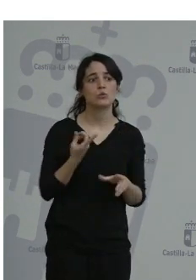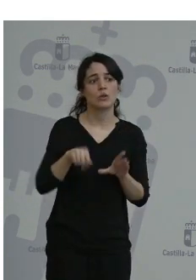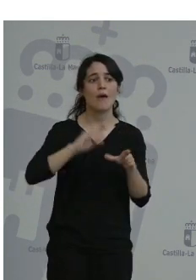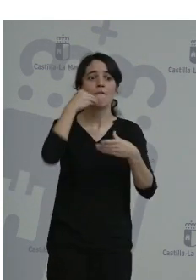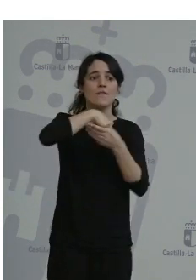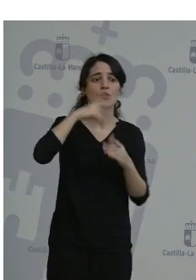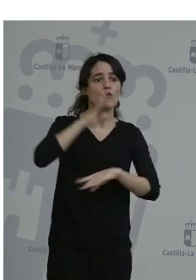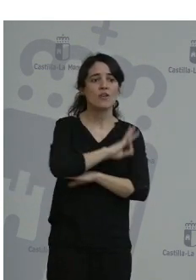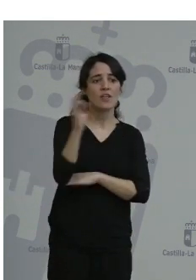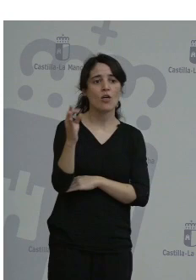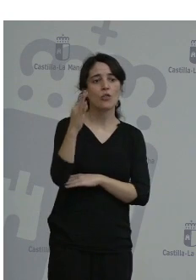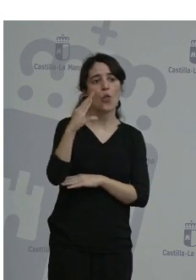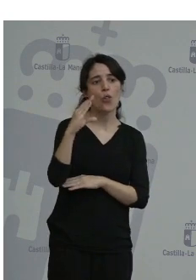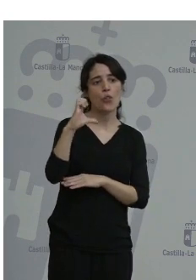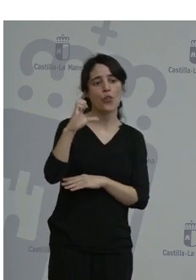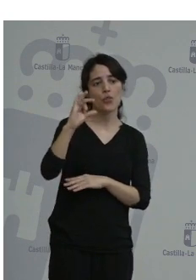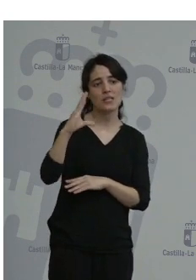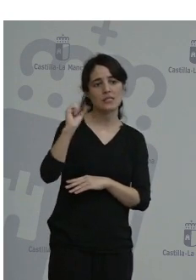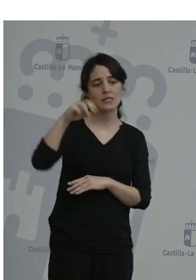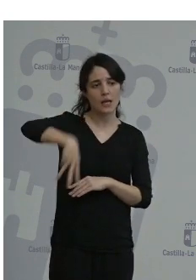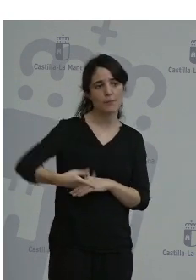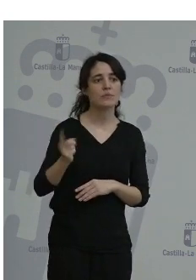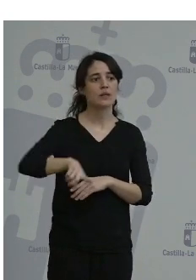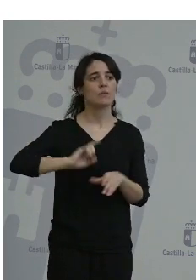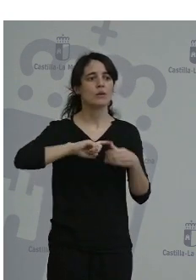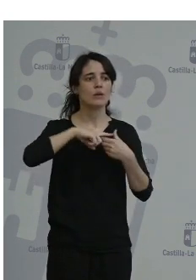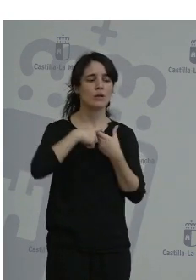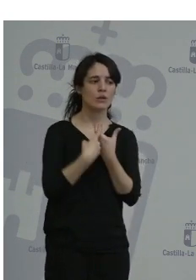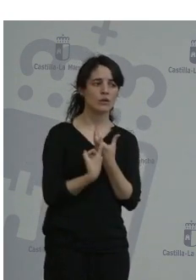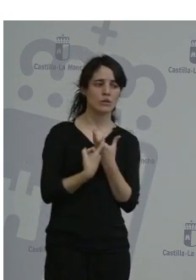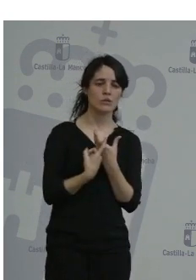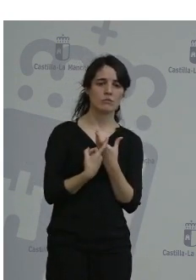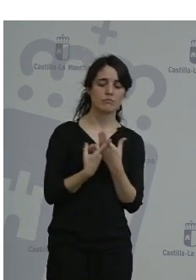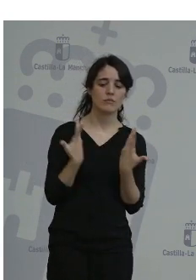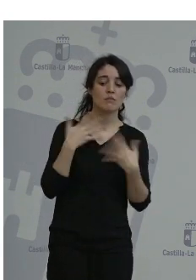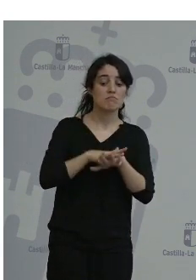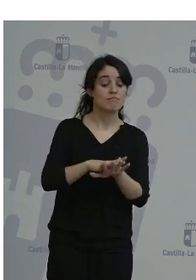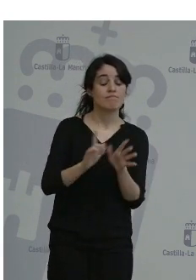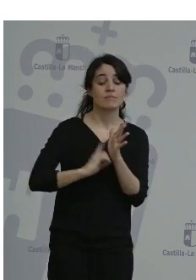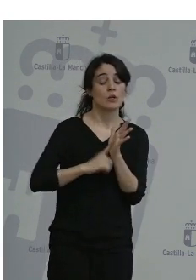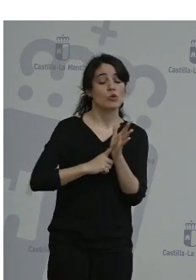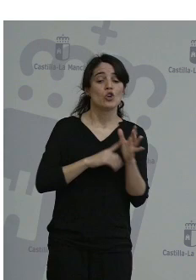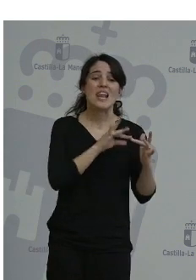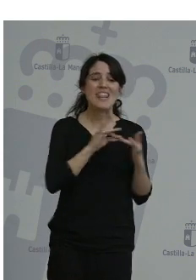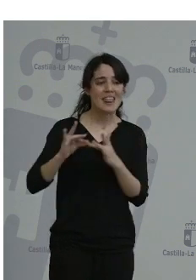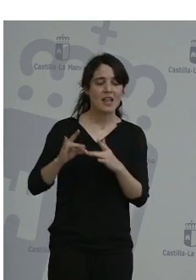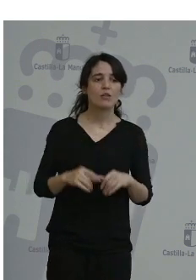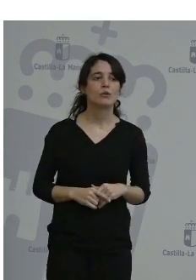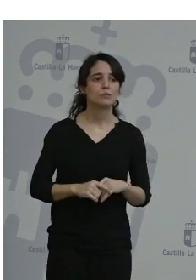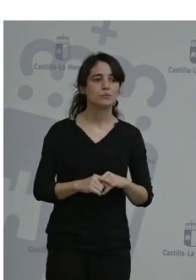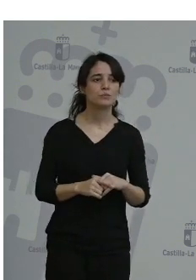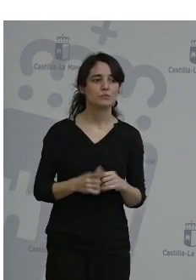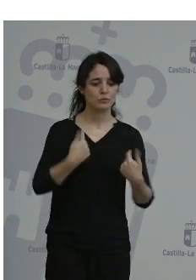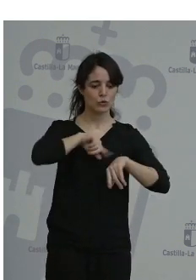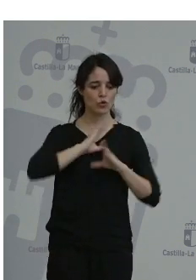También formo parte del Grupo de Representación y Liderazgo de Plena Inclusión Castilla-La Mancha. Somos un grupo de